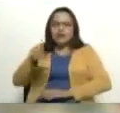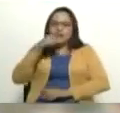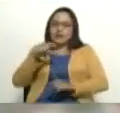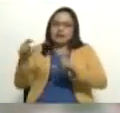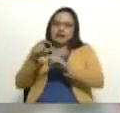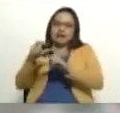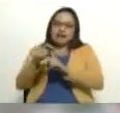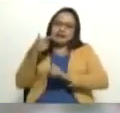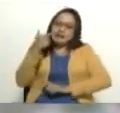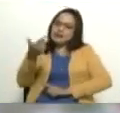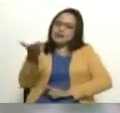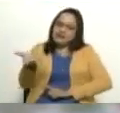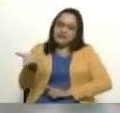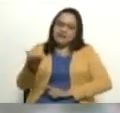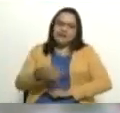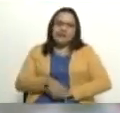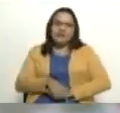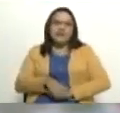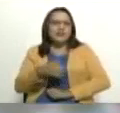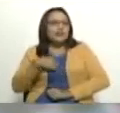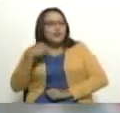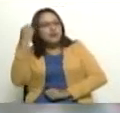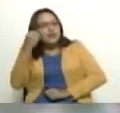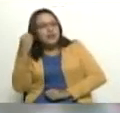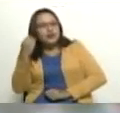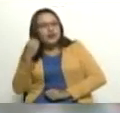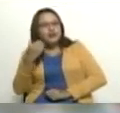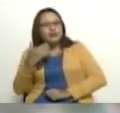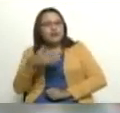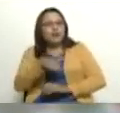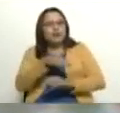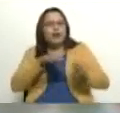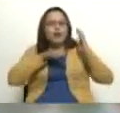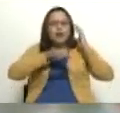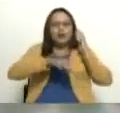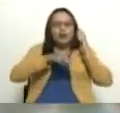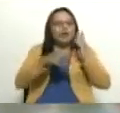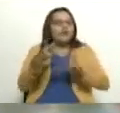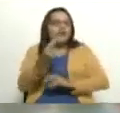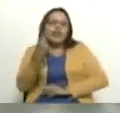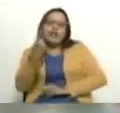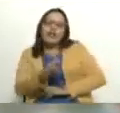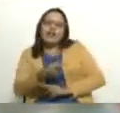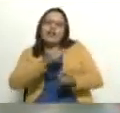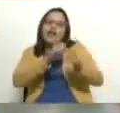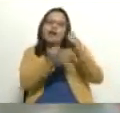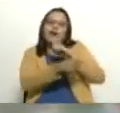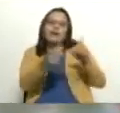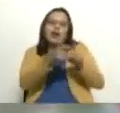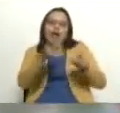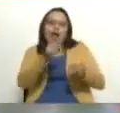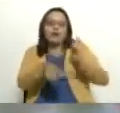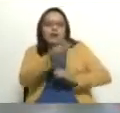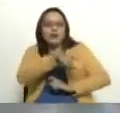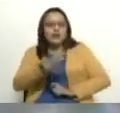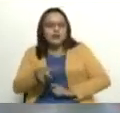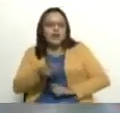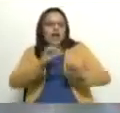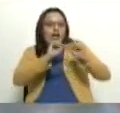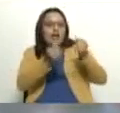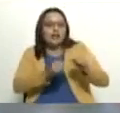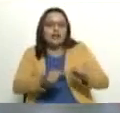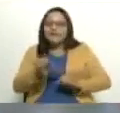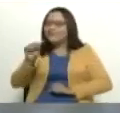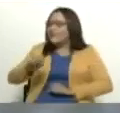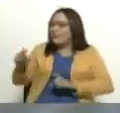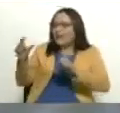así afirman, ¿no? Que es el reggaetón. Bueno, yo creo que más que el reggaetón como género son los excesos que se cometen por parte de algunos artistas. Con esas letras tan